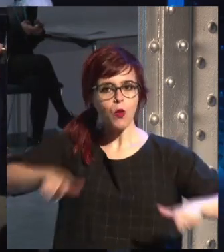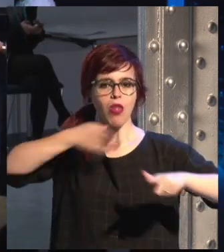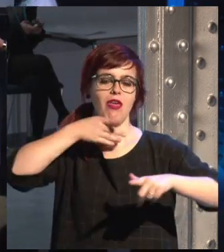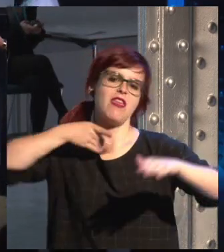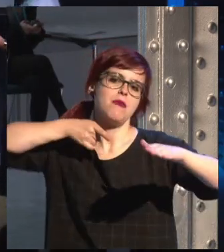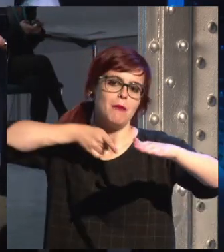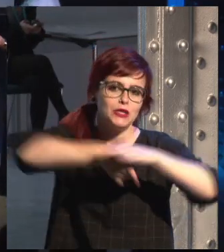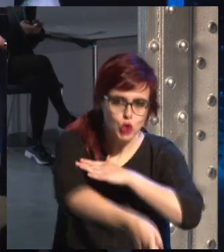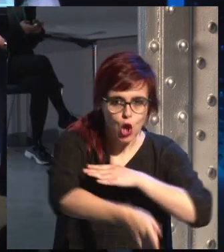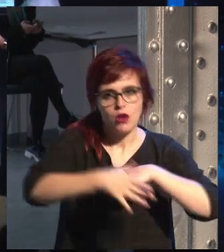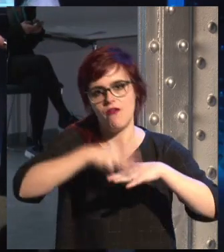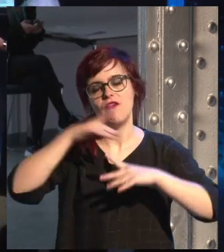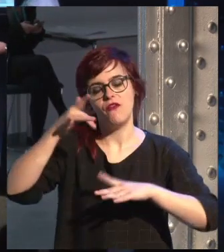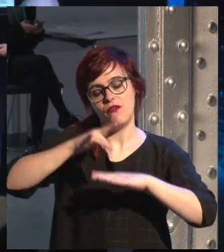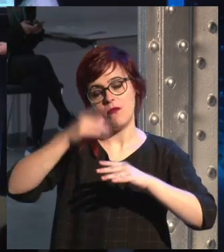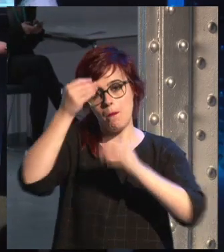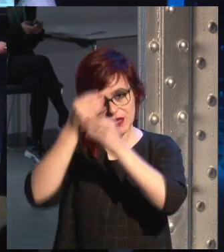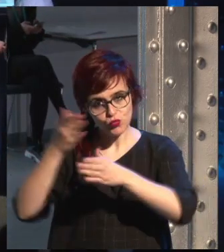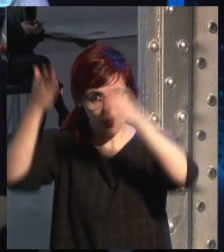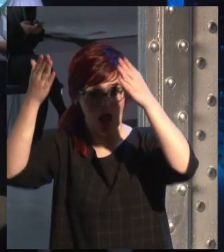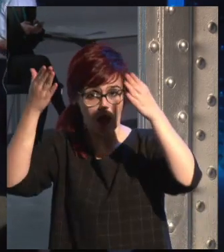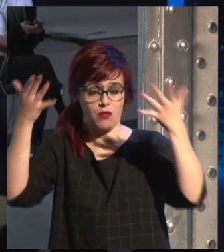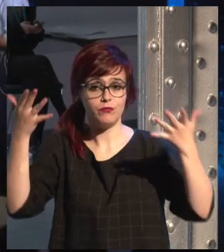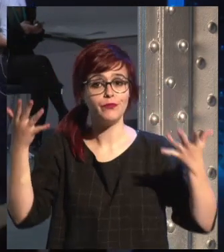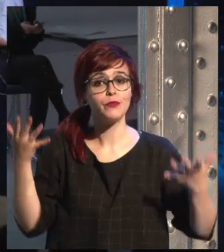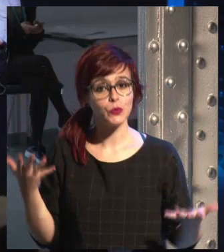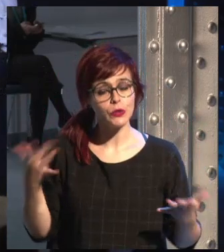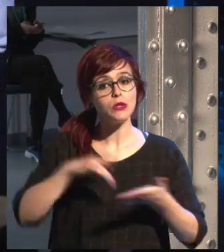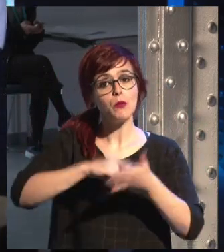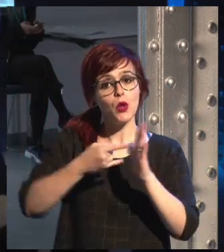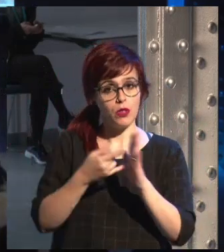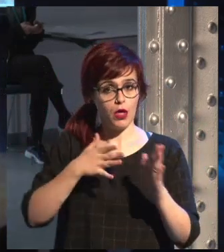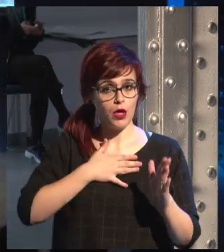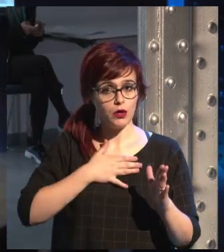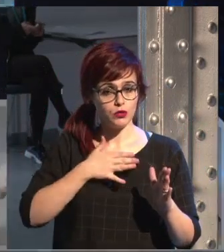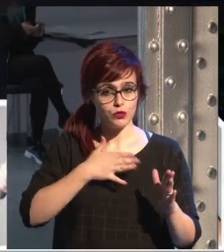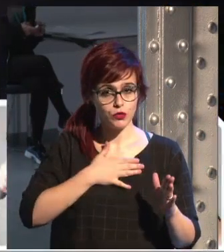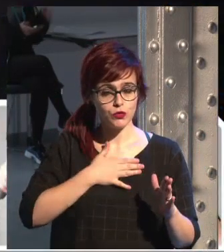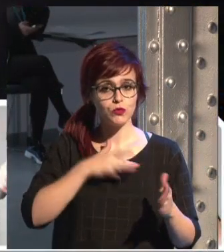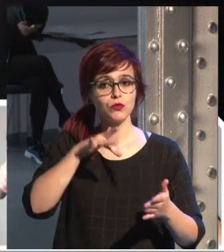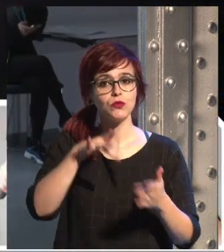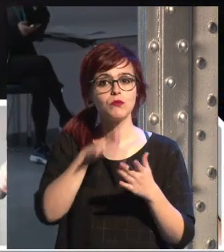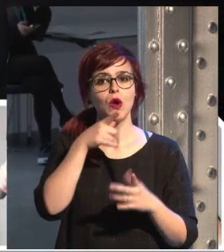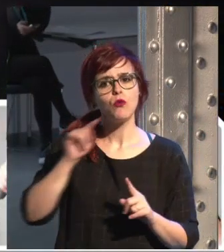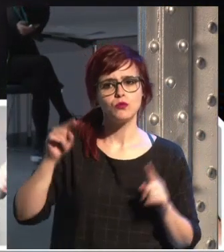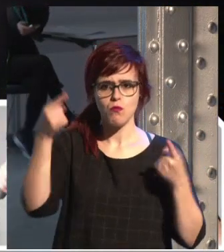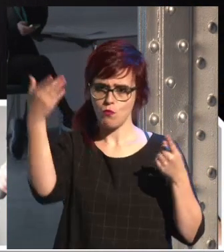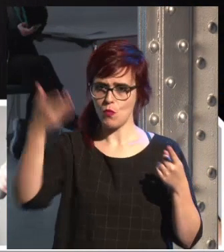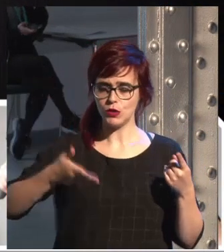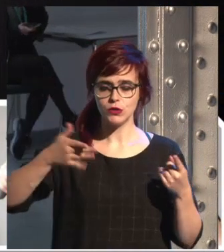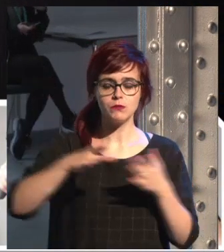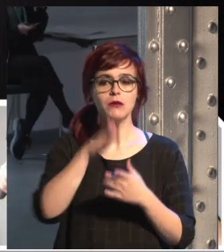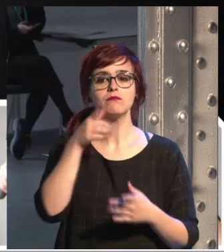virtual. ¿Vale? Este proyecto, que bueno, es uno de los que van a formar parte